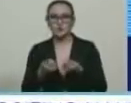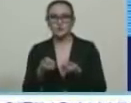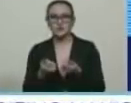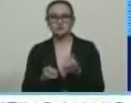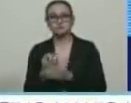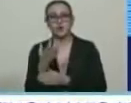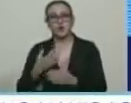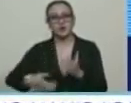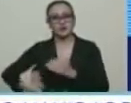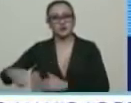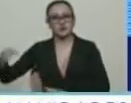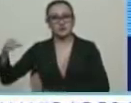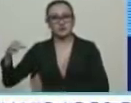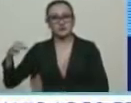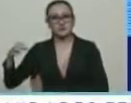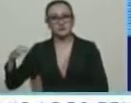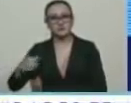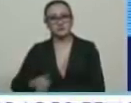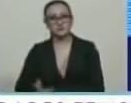creación de riqueza